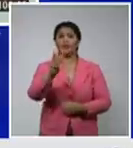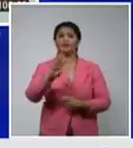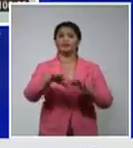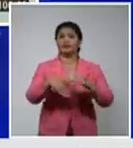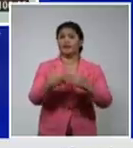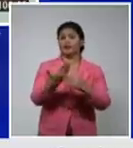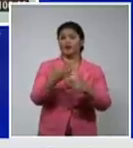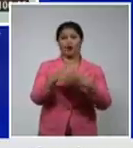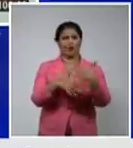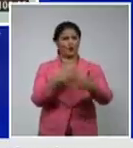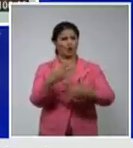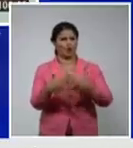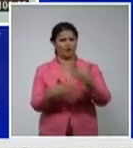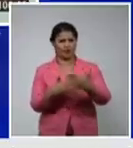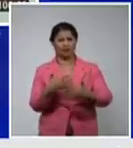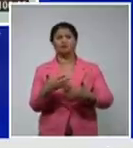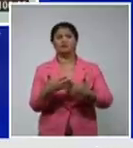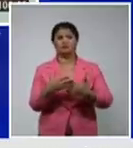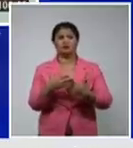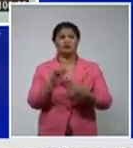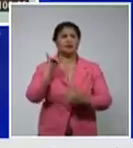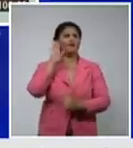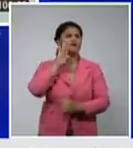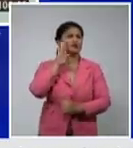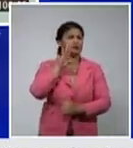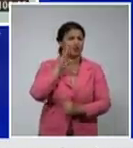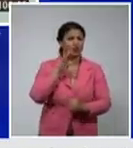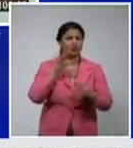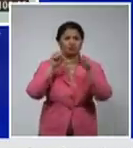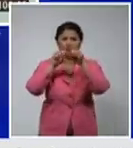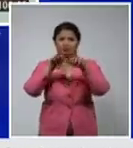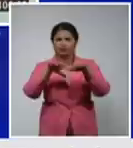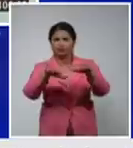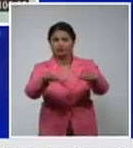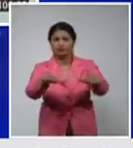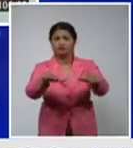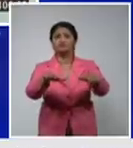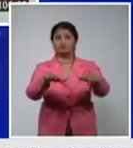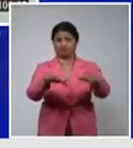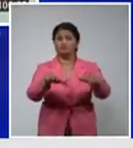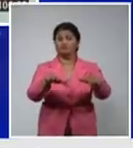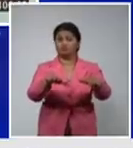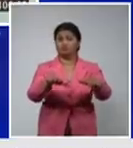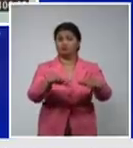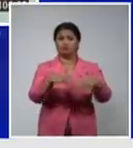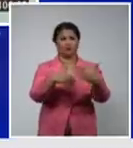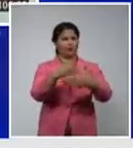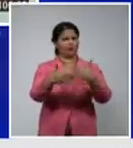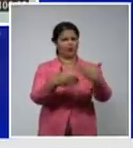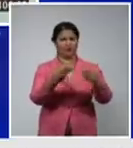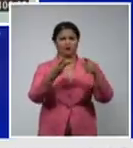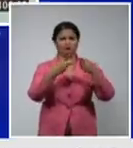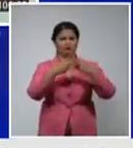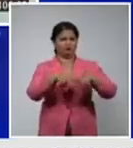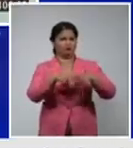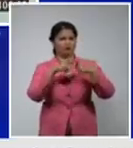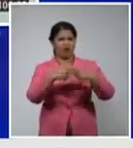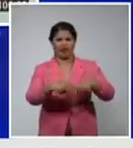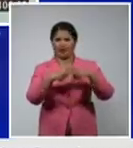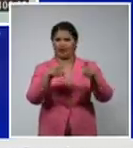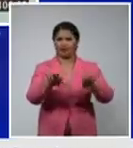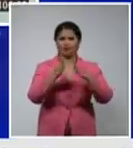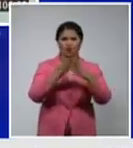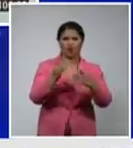una contaminación inicial, después un equipo que tuvo desperfecto. Ya a partir de ayer comenzó a procesar